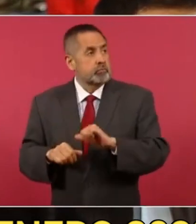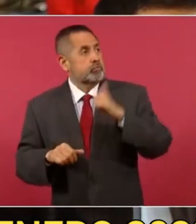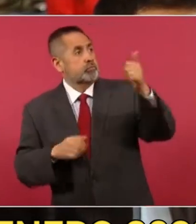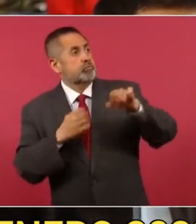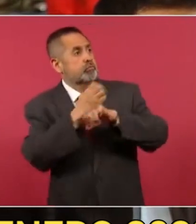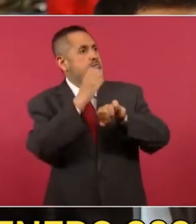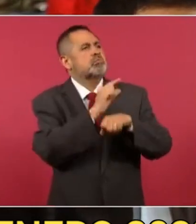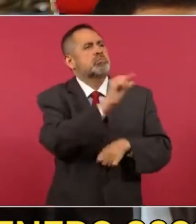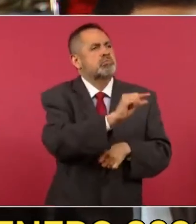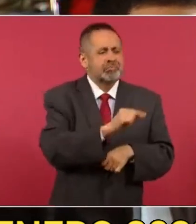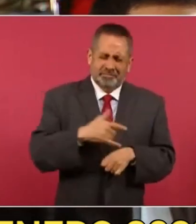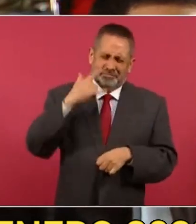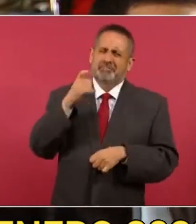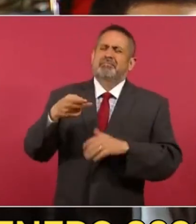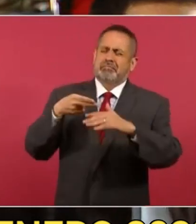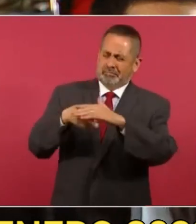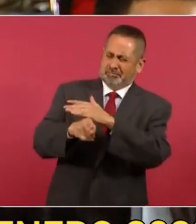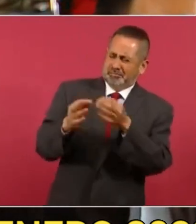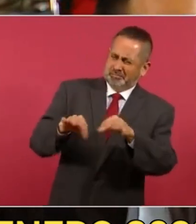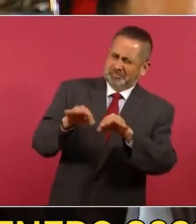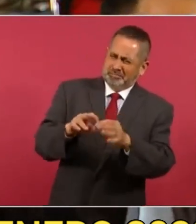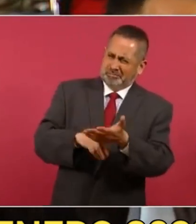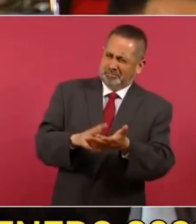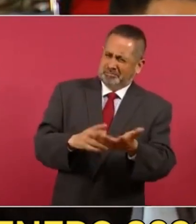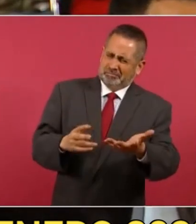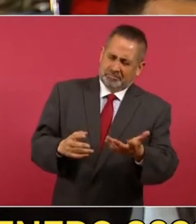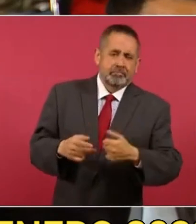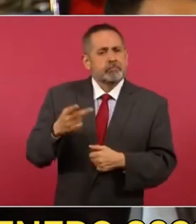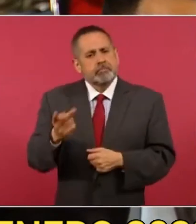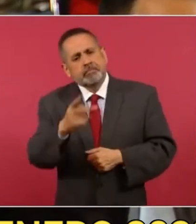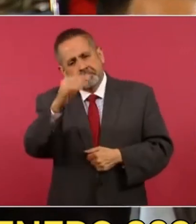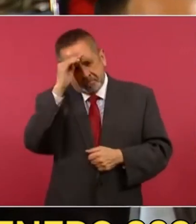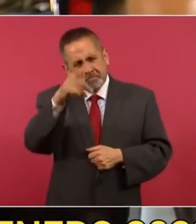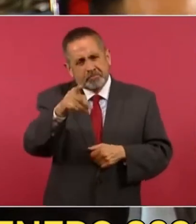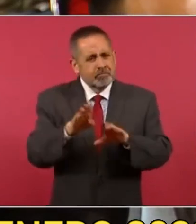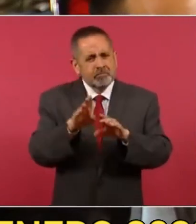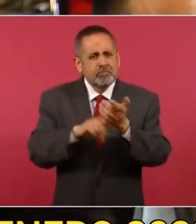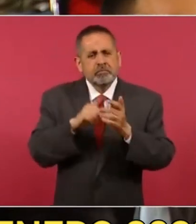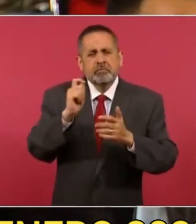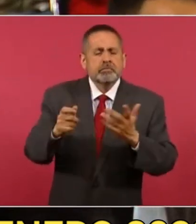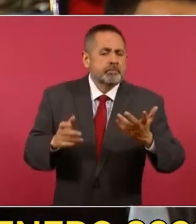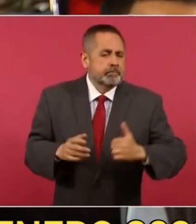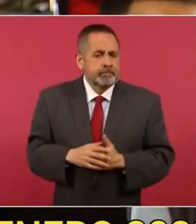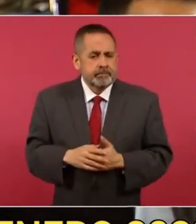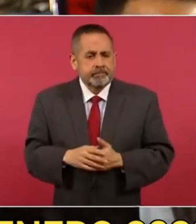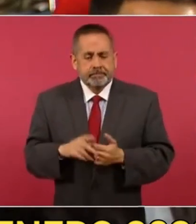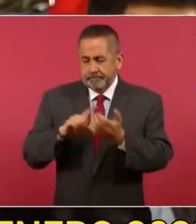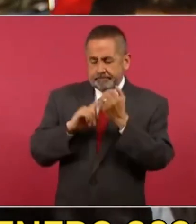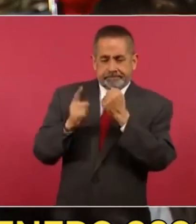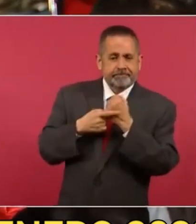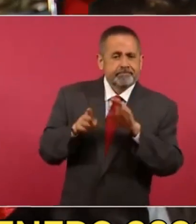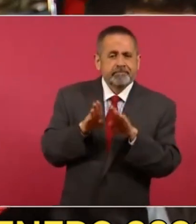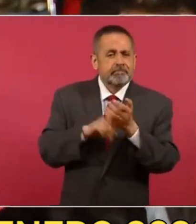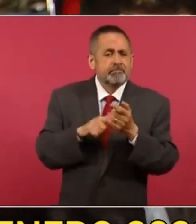en este sentido, yo entendería el punto del cuidado de esto, de la desestabilización, porque detrás puede haber